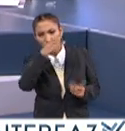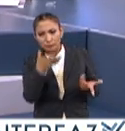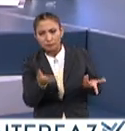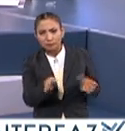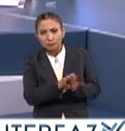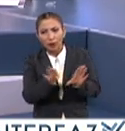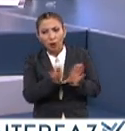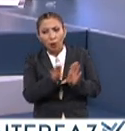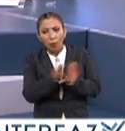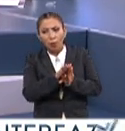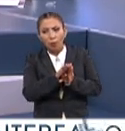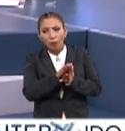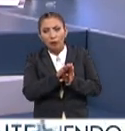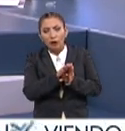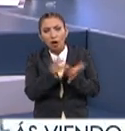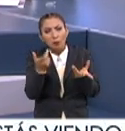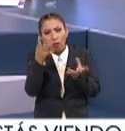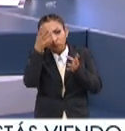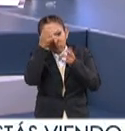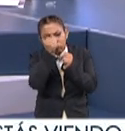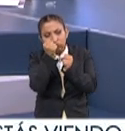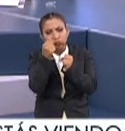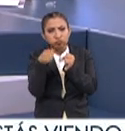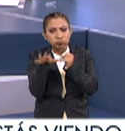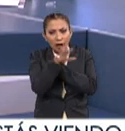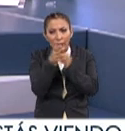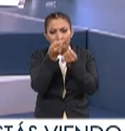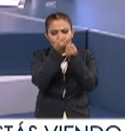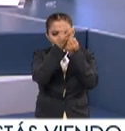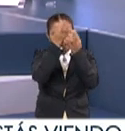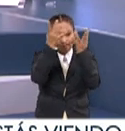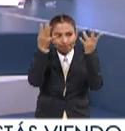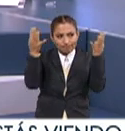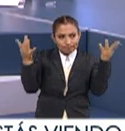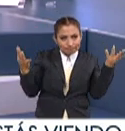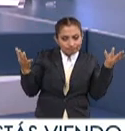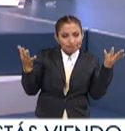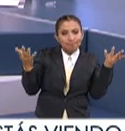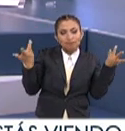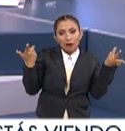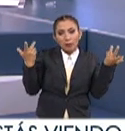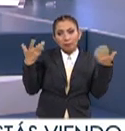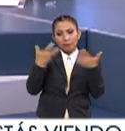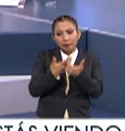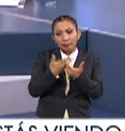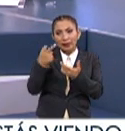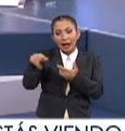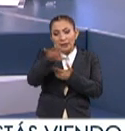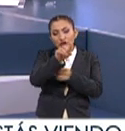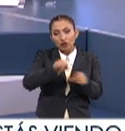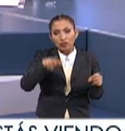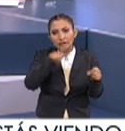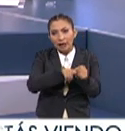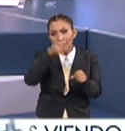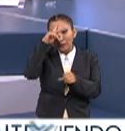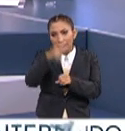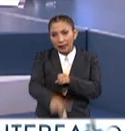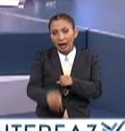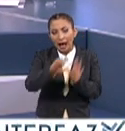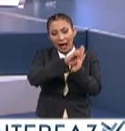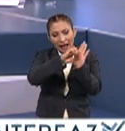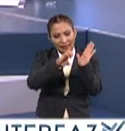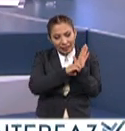¿cómo pueden conceptualizarse un concepto tan amplio compaginado en lo que es nuestra sociedad mexicana?